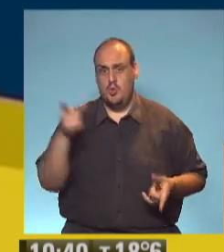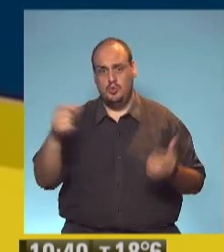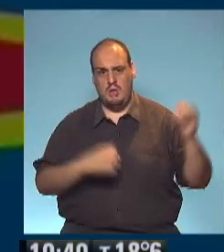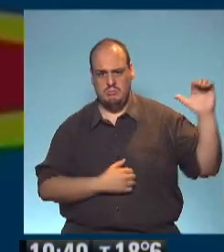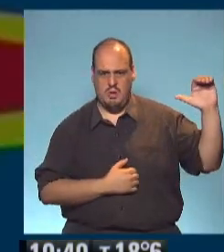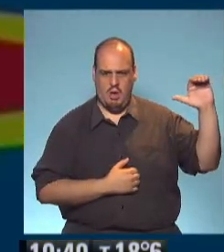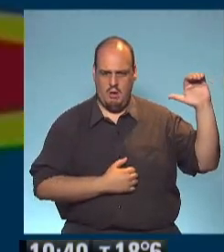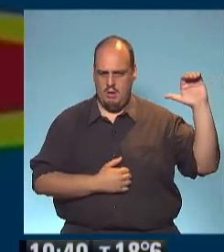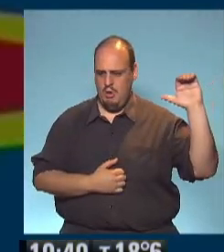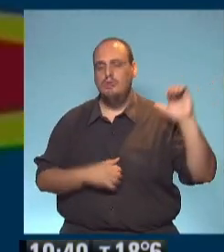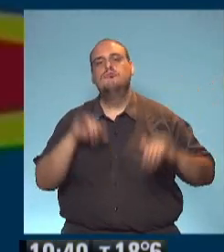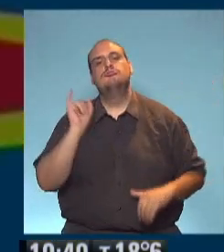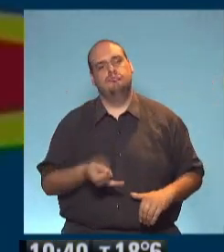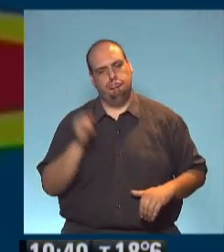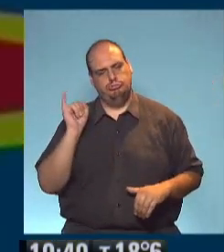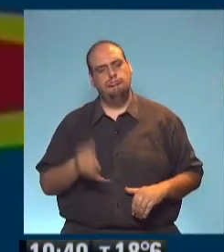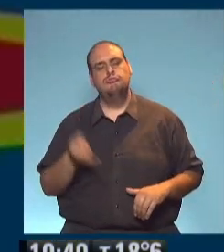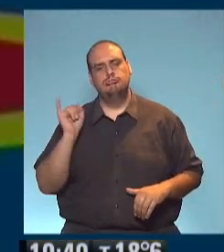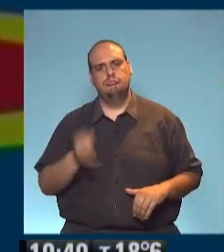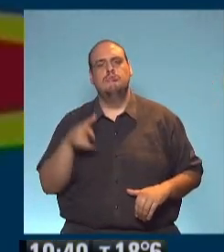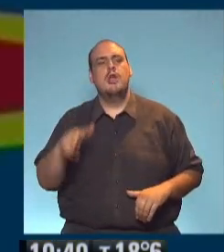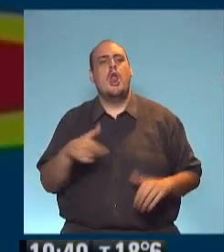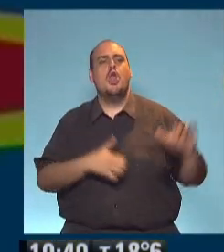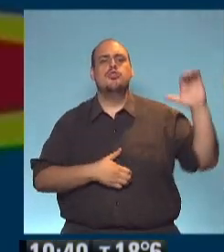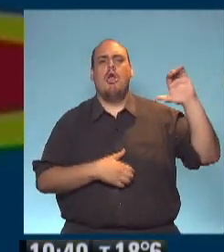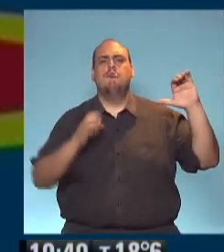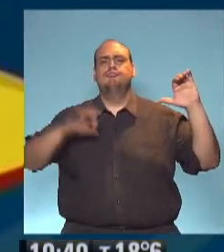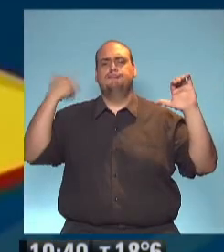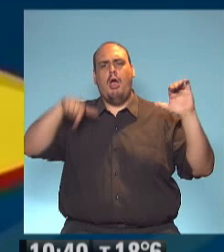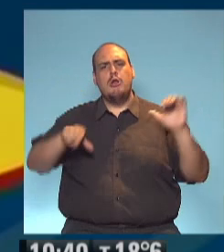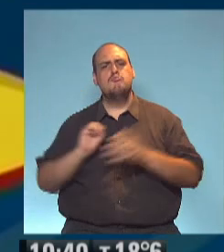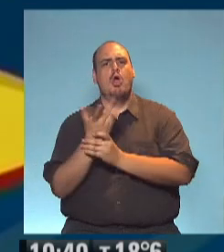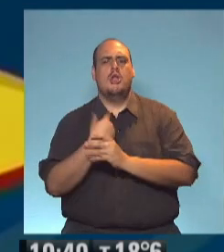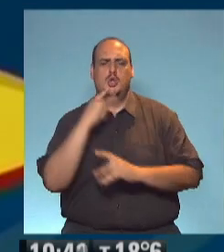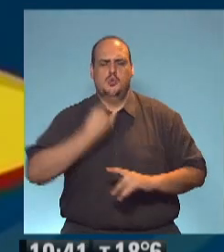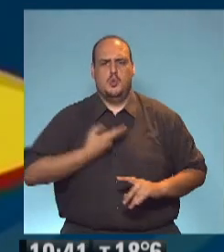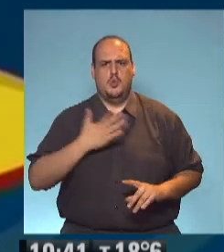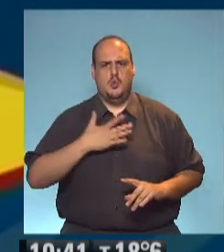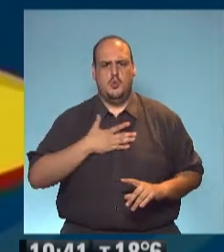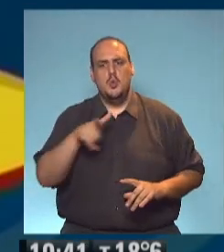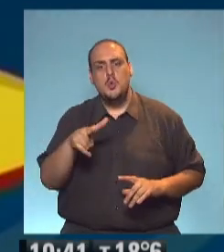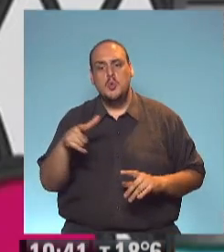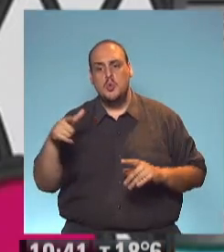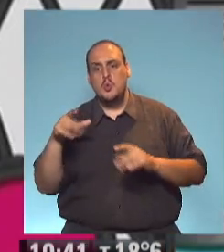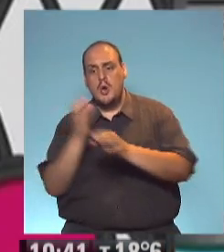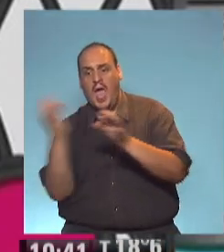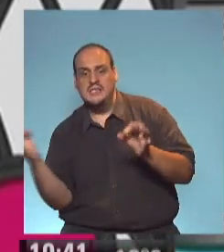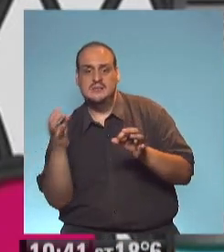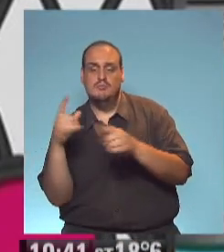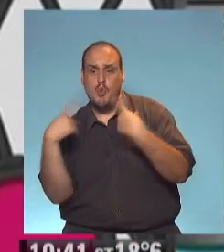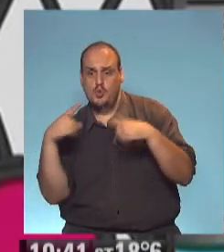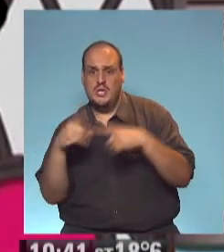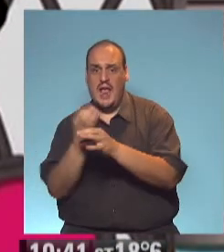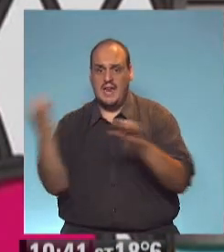Astor Piazzolla? Sí, samba, pero lo modernicé. Eso es lo lindo de los géneros, que crecen, se mezclan y se renuevan. La